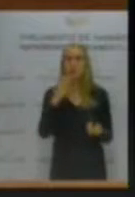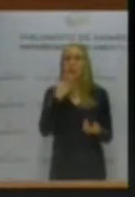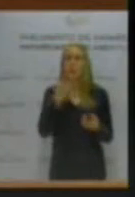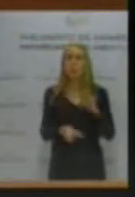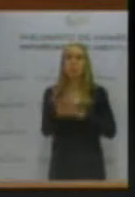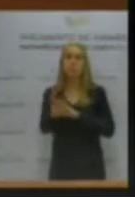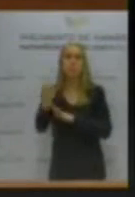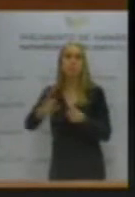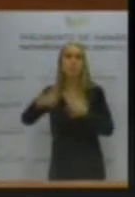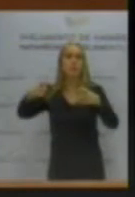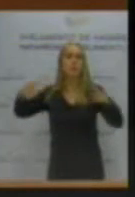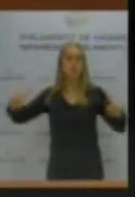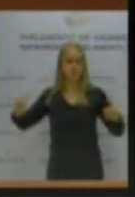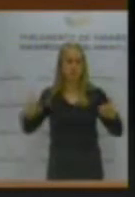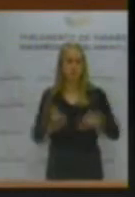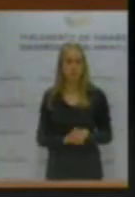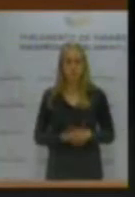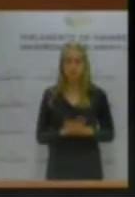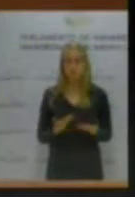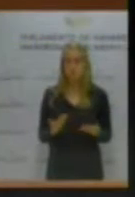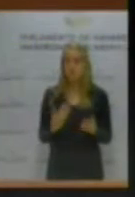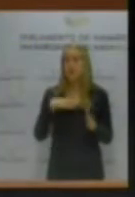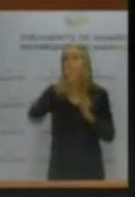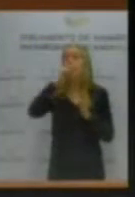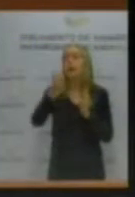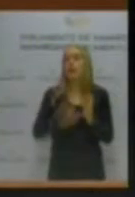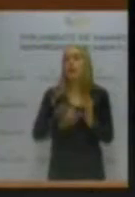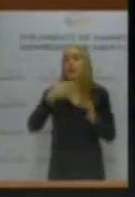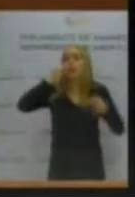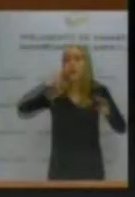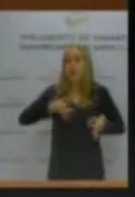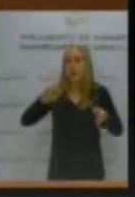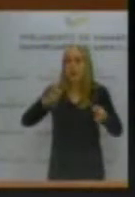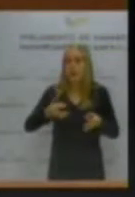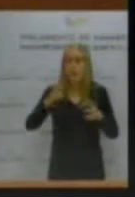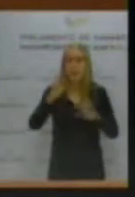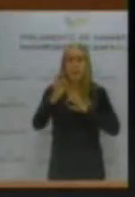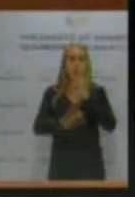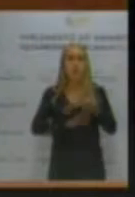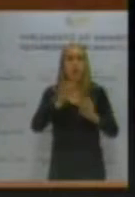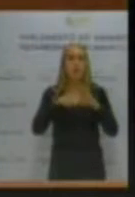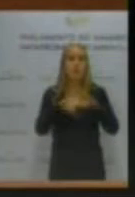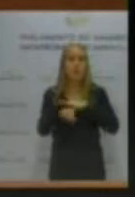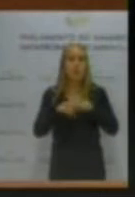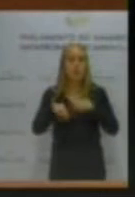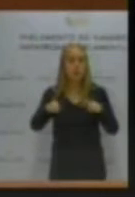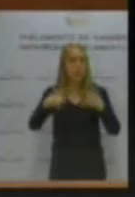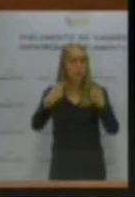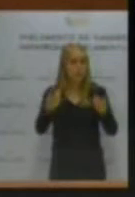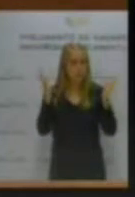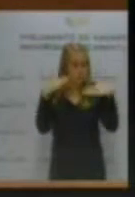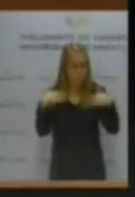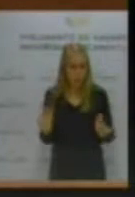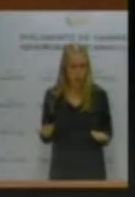Vale. Esta ley, la verdad, que no concreta medidas organizativas de gestión de residuos y no